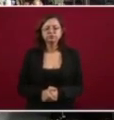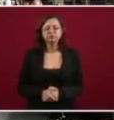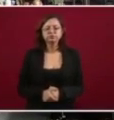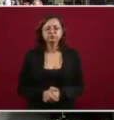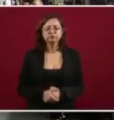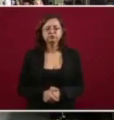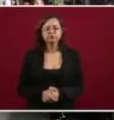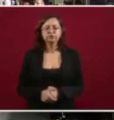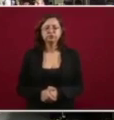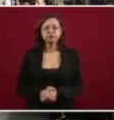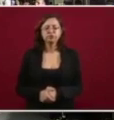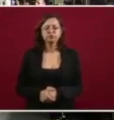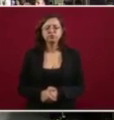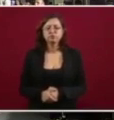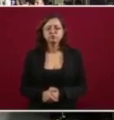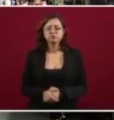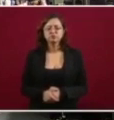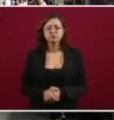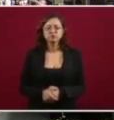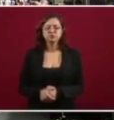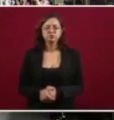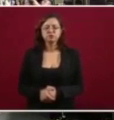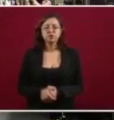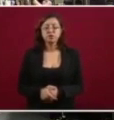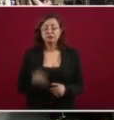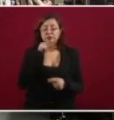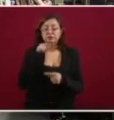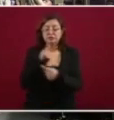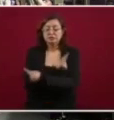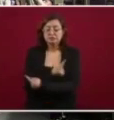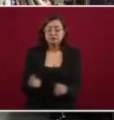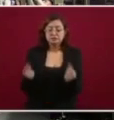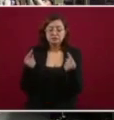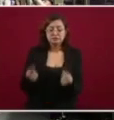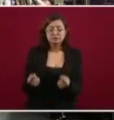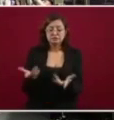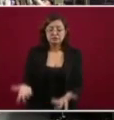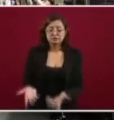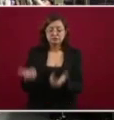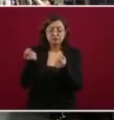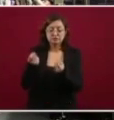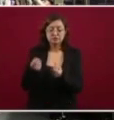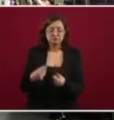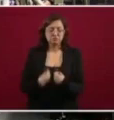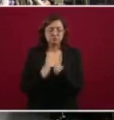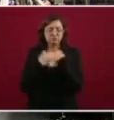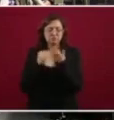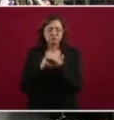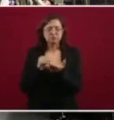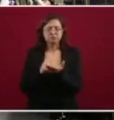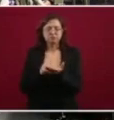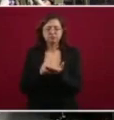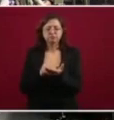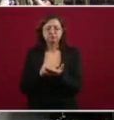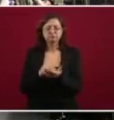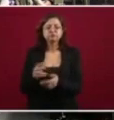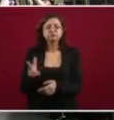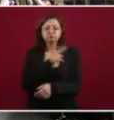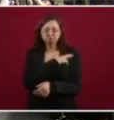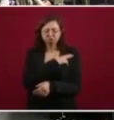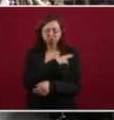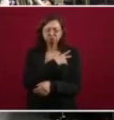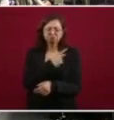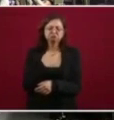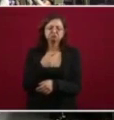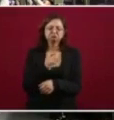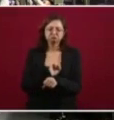Los menores rescatados en general están